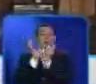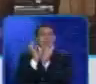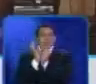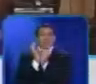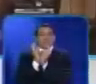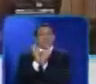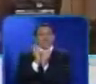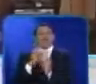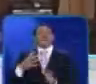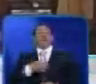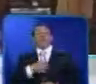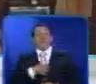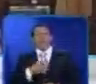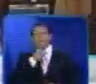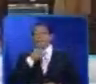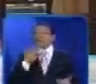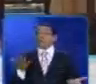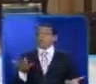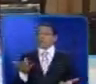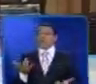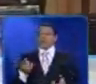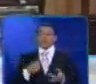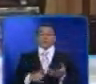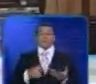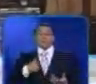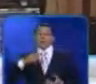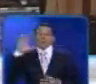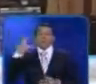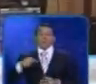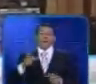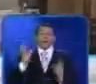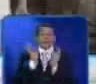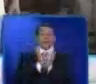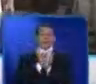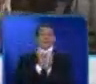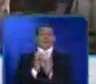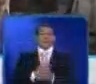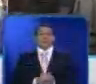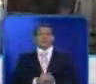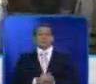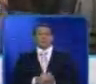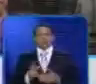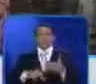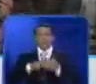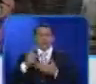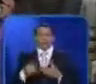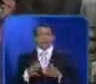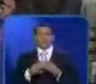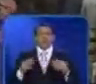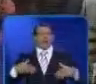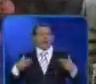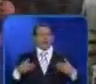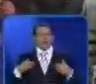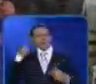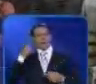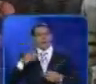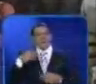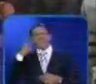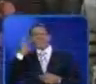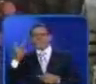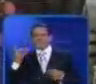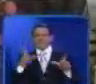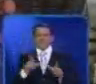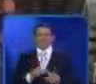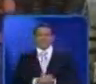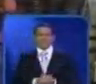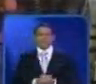gustan las novelas de allí. Okay. Ellos también, la programación, se animan ahí con nosotros a ver televisión. La mayoría